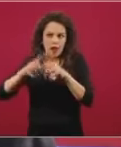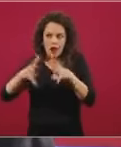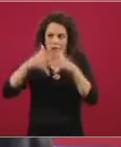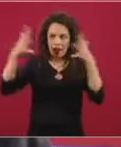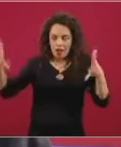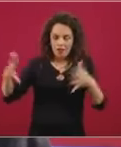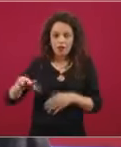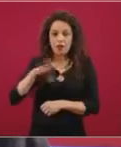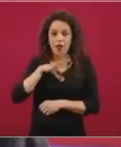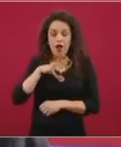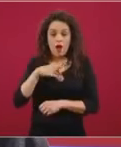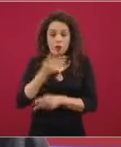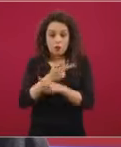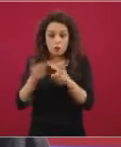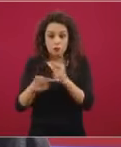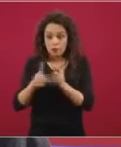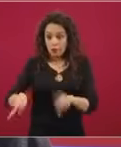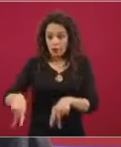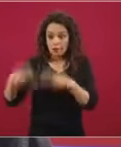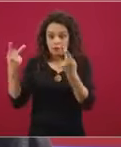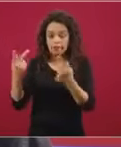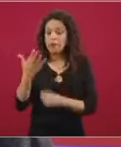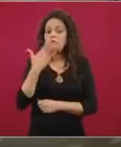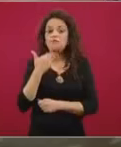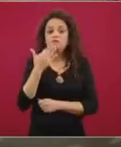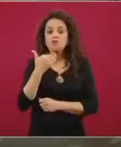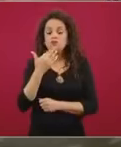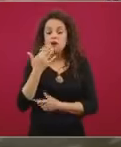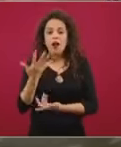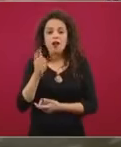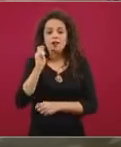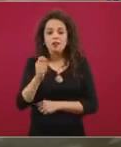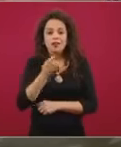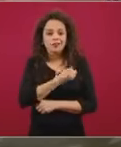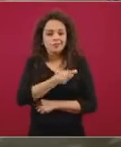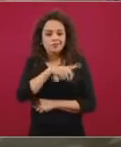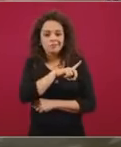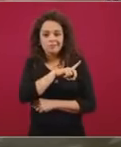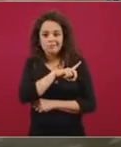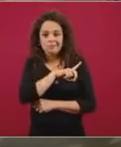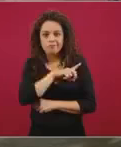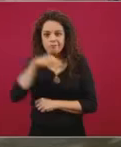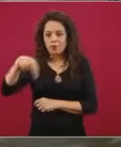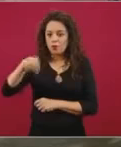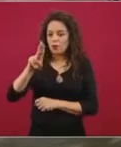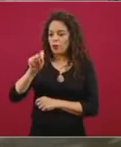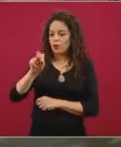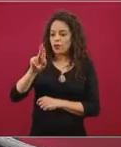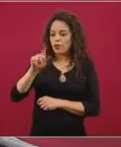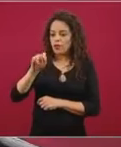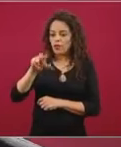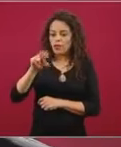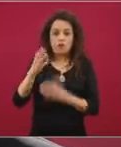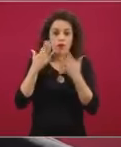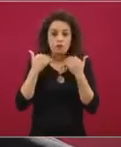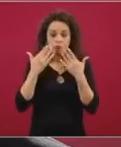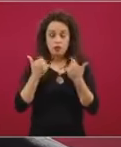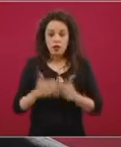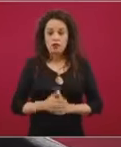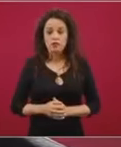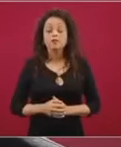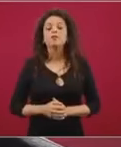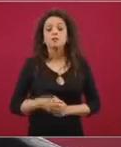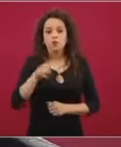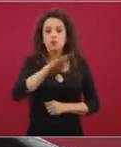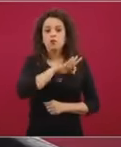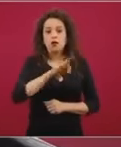venden tienen propiedades poco saludables, bajo valor nutricional, altísimos contenidos de estos componentes, uno puede ver